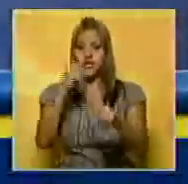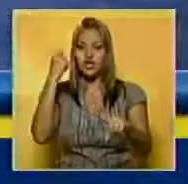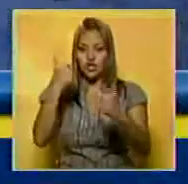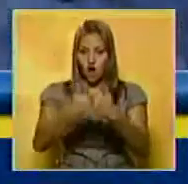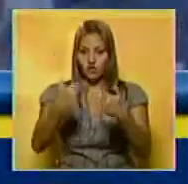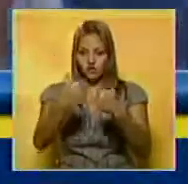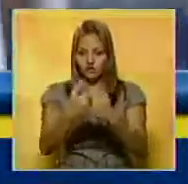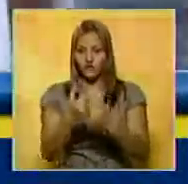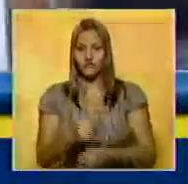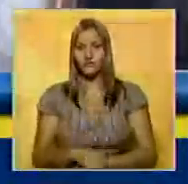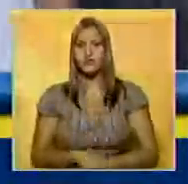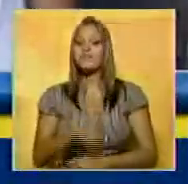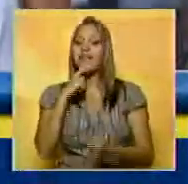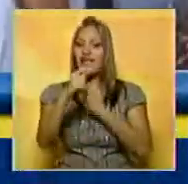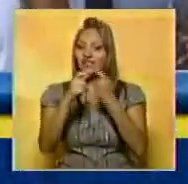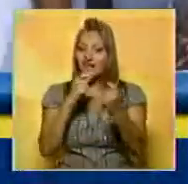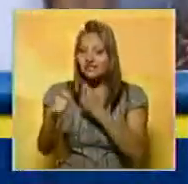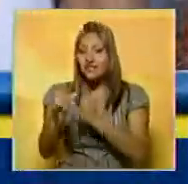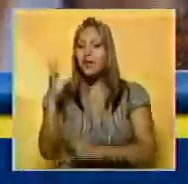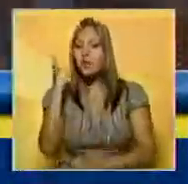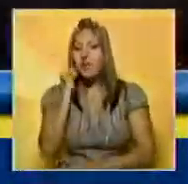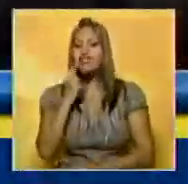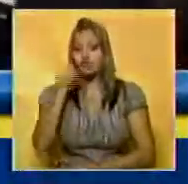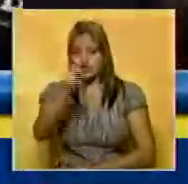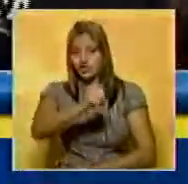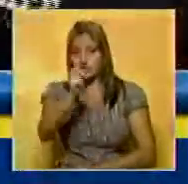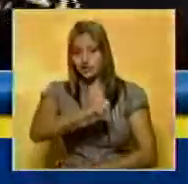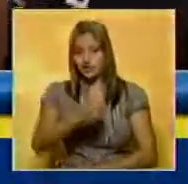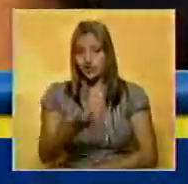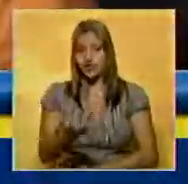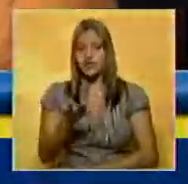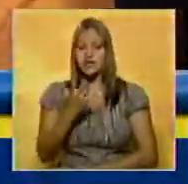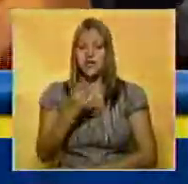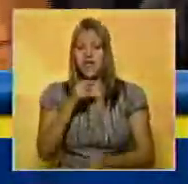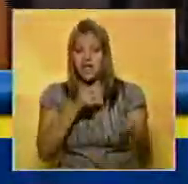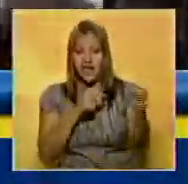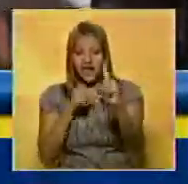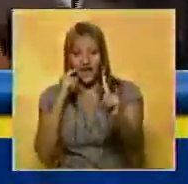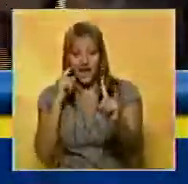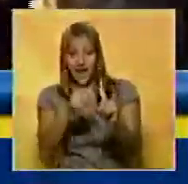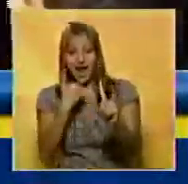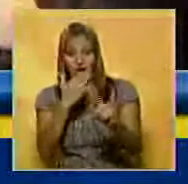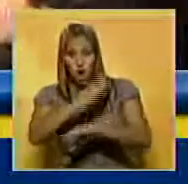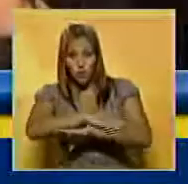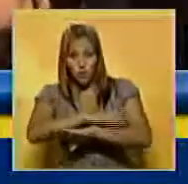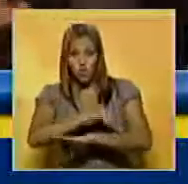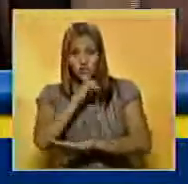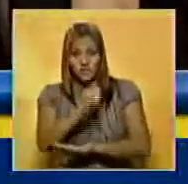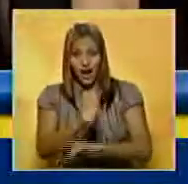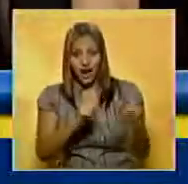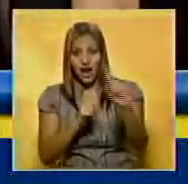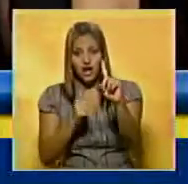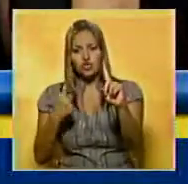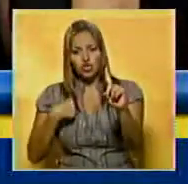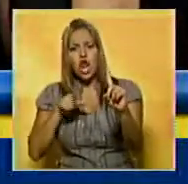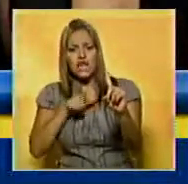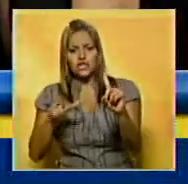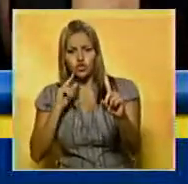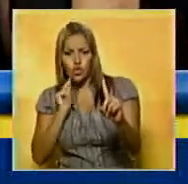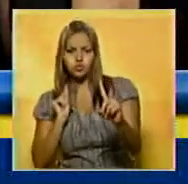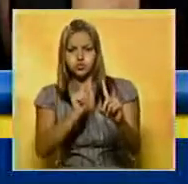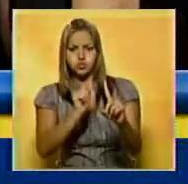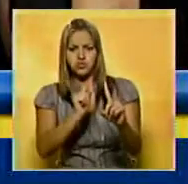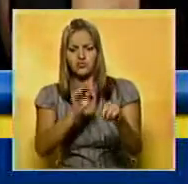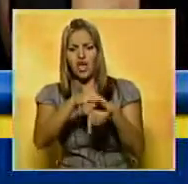revista Rolling Stone, la estrella del pop afirmó que si Brown le da una sola señal de su conducta pasada, ella está lista para